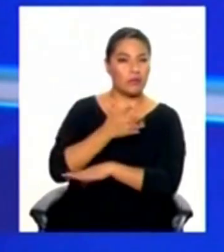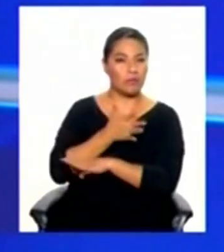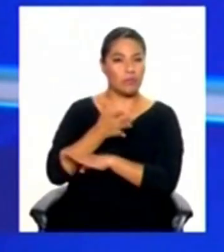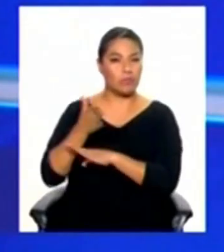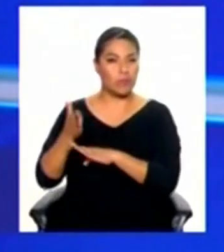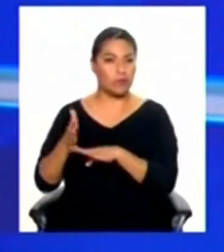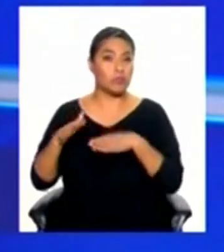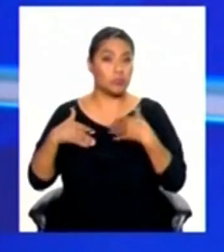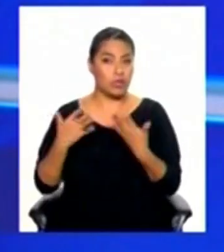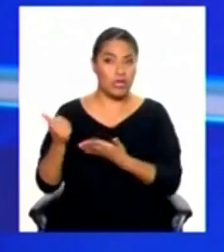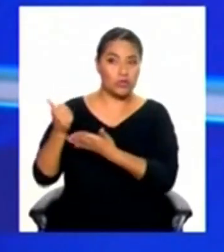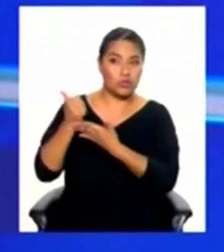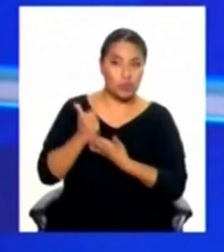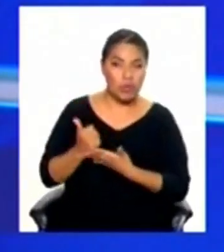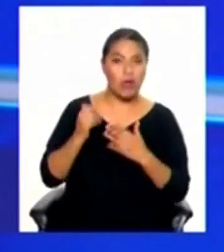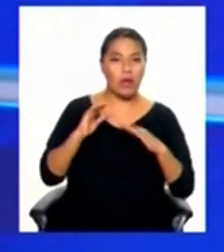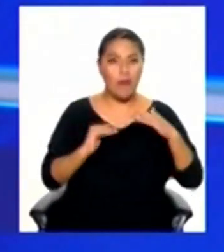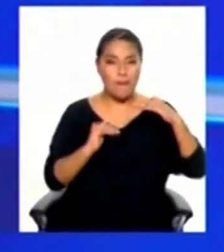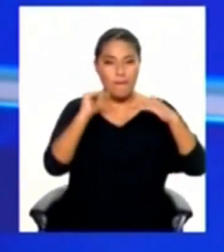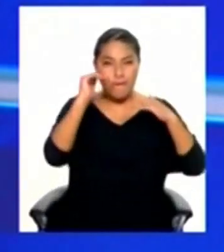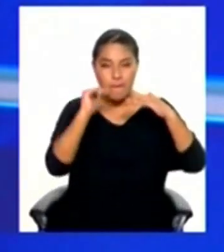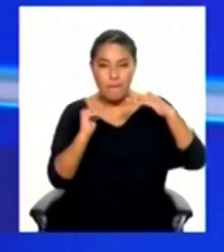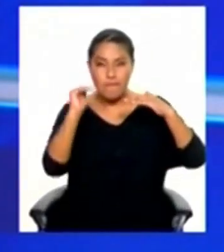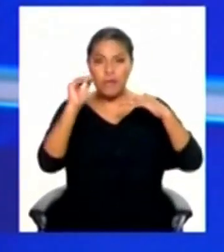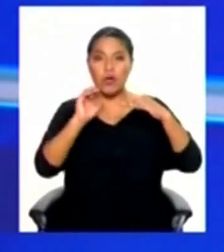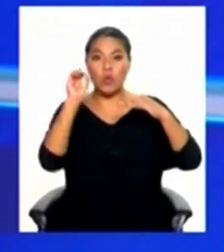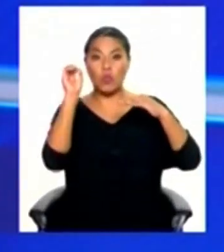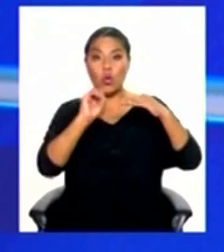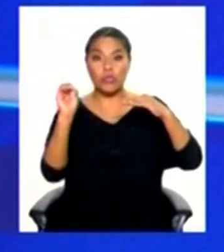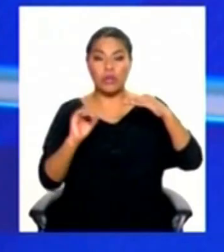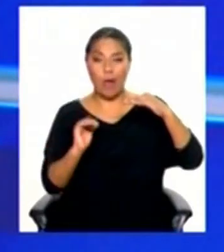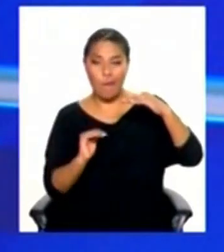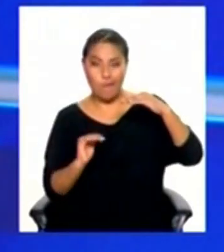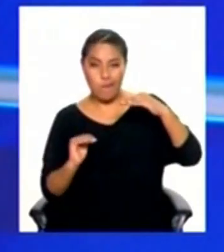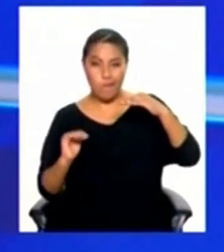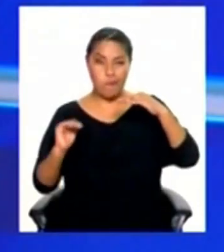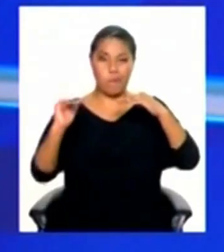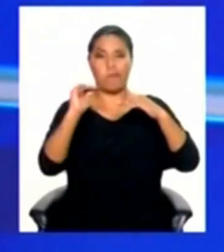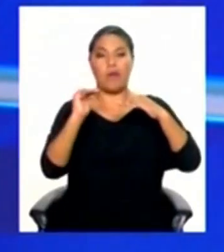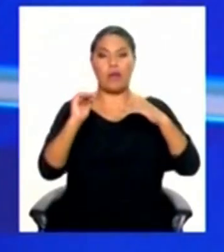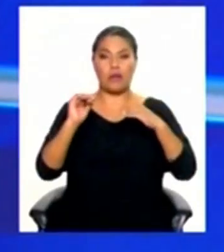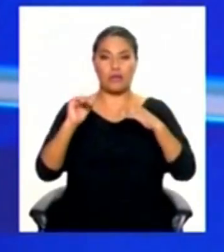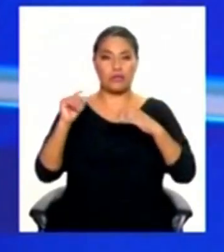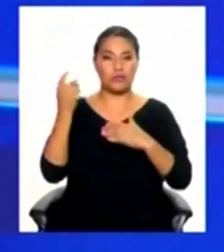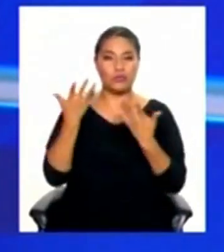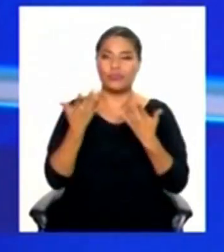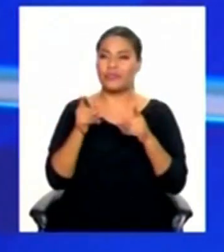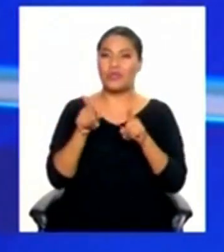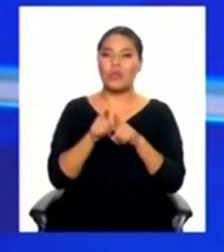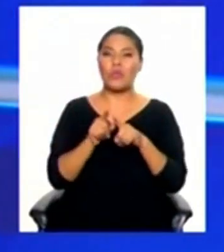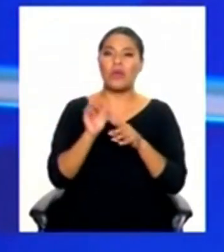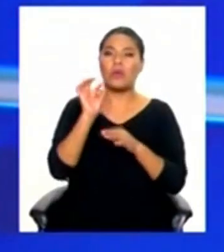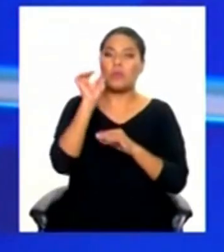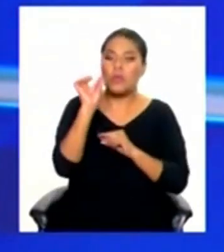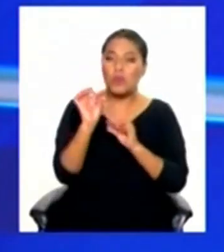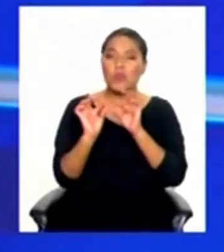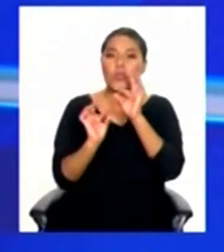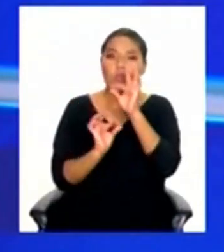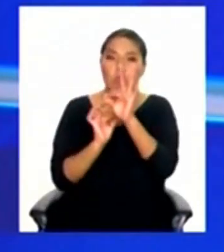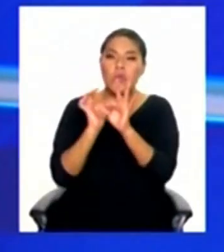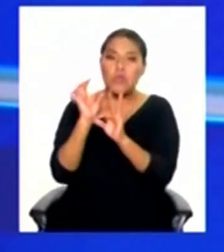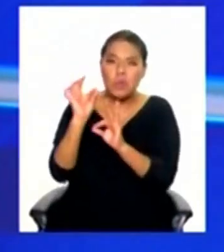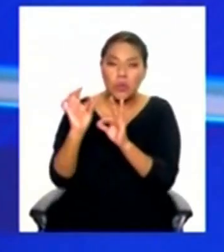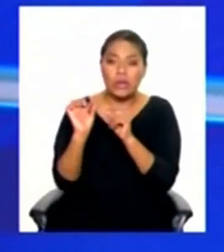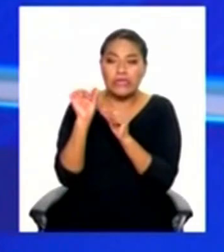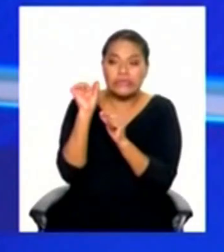margen que nos pueda llevar un punto porcentual un puntito porcentual que para que los televidentes nos entiendan es un granito que le podemos